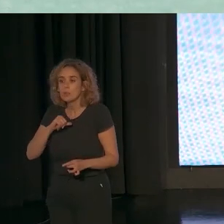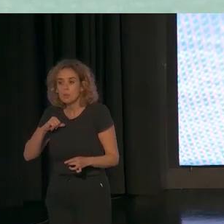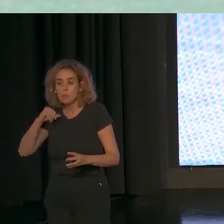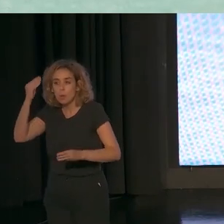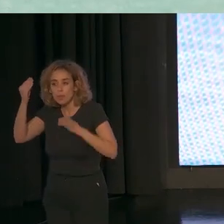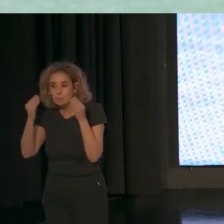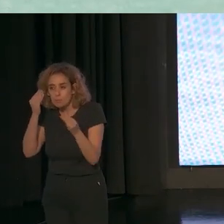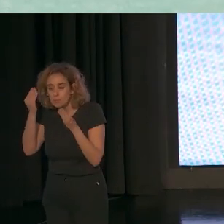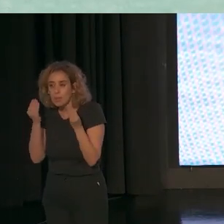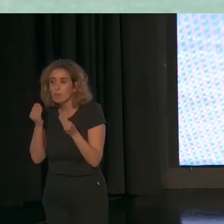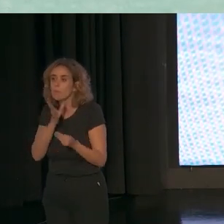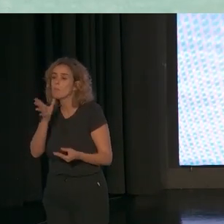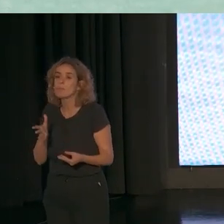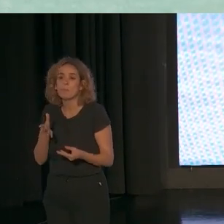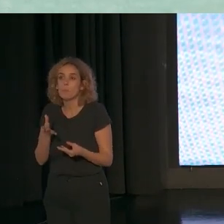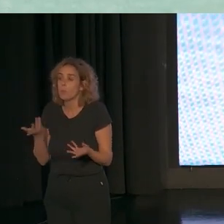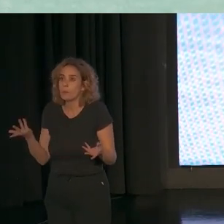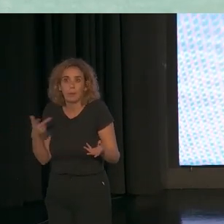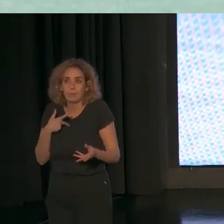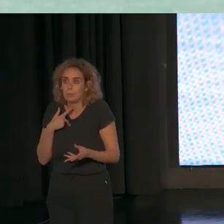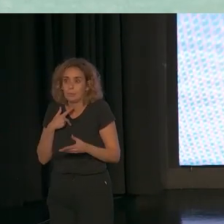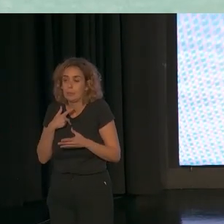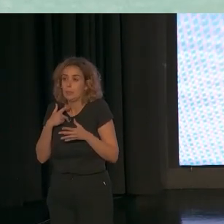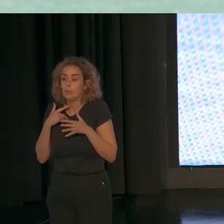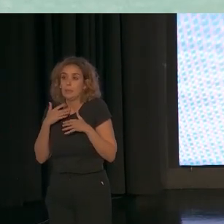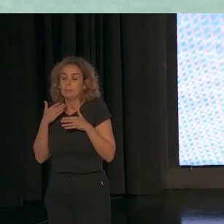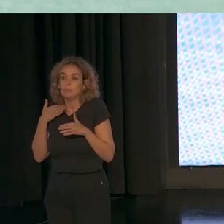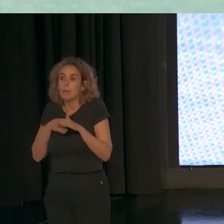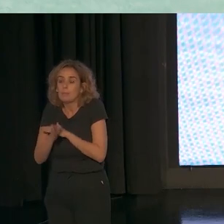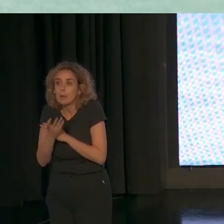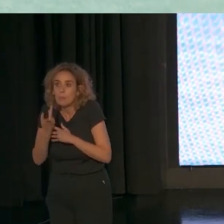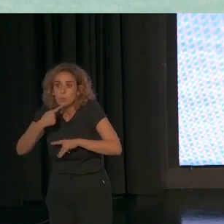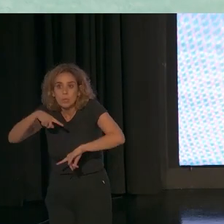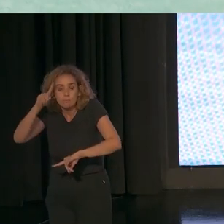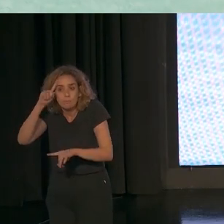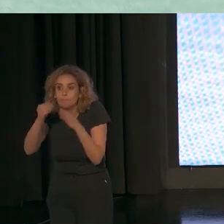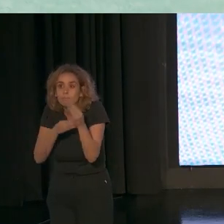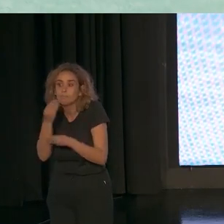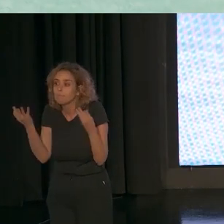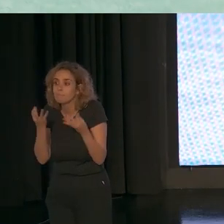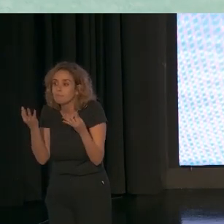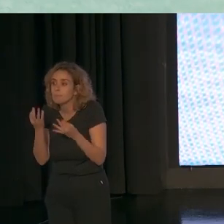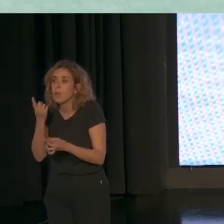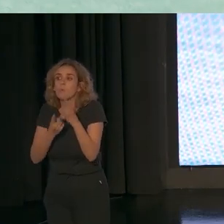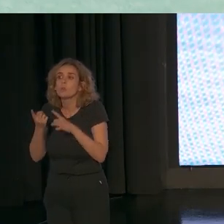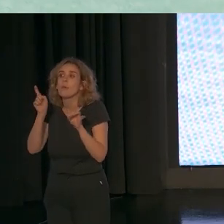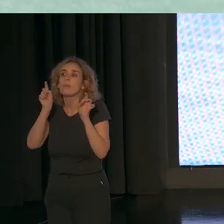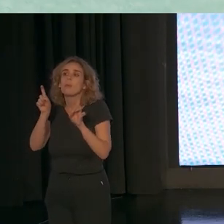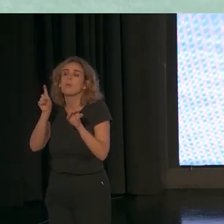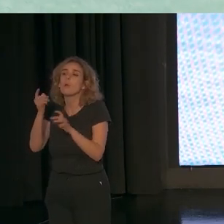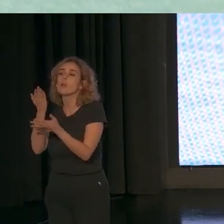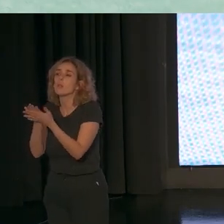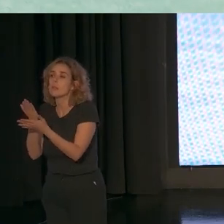porque entramos como un elefante en una cacharrería hay veces que le pedimos a la educadora mira